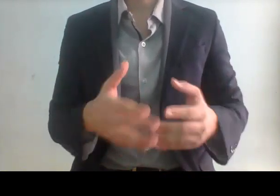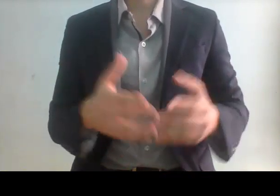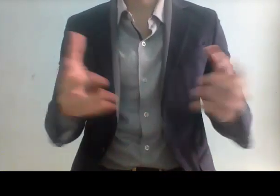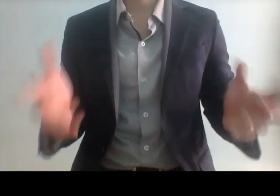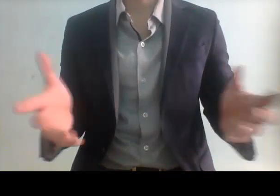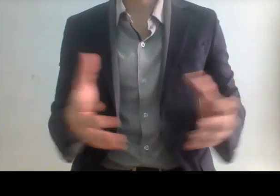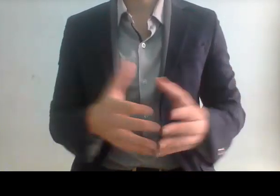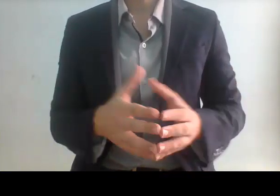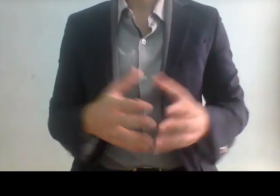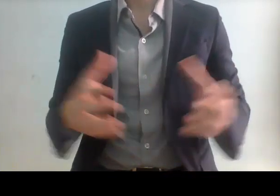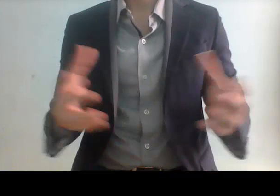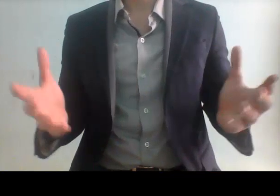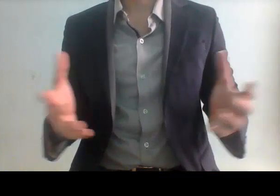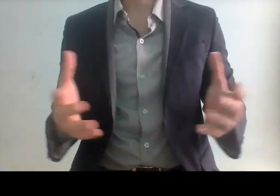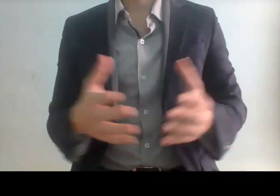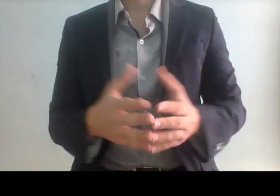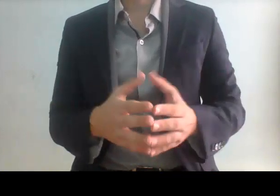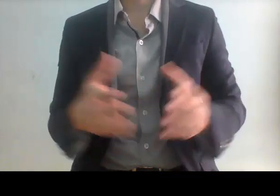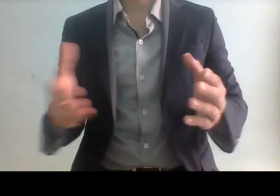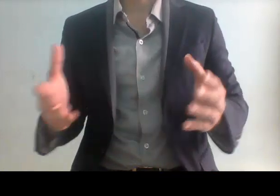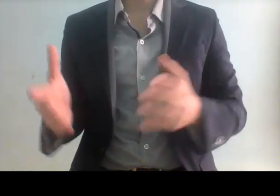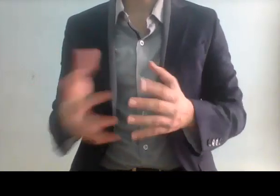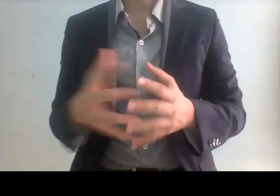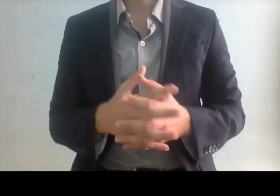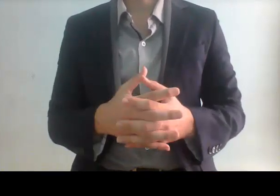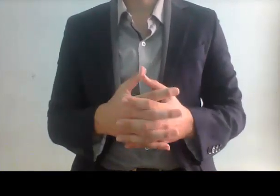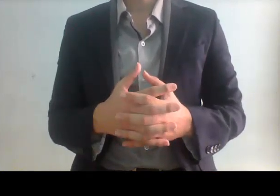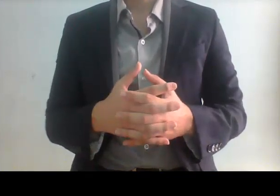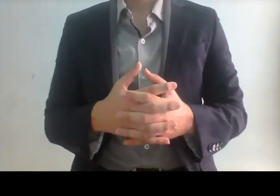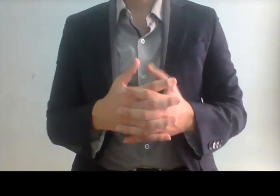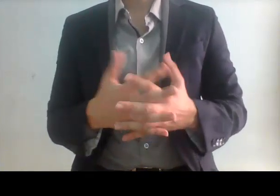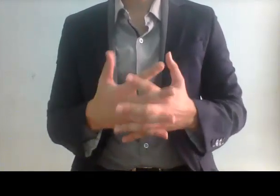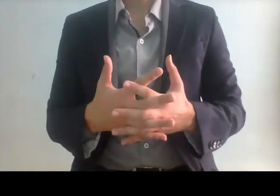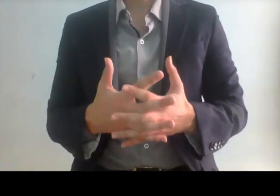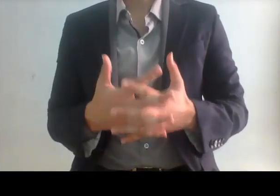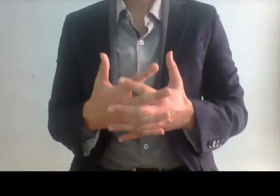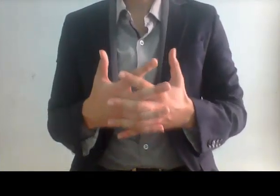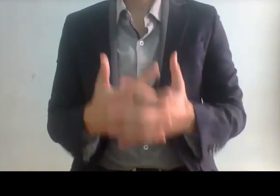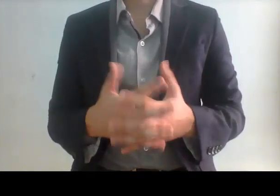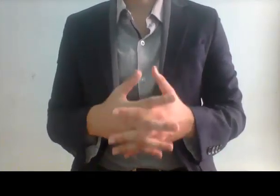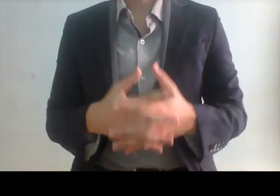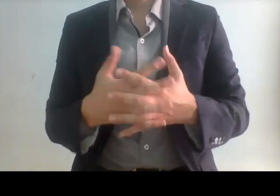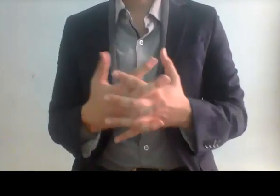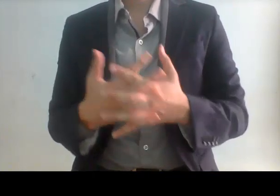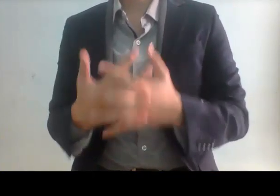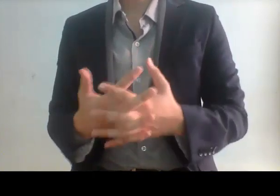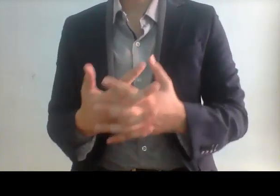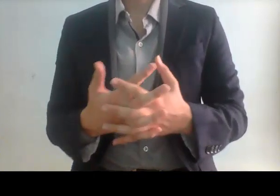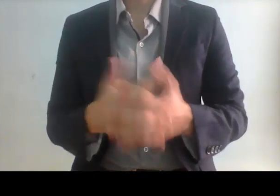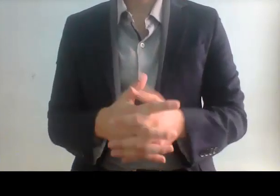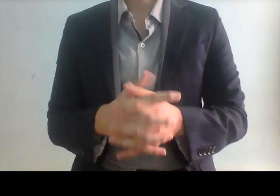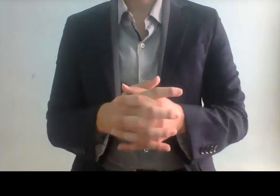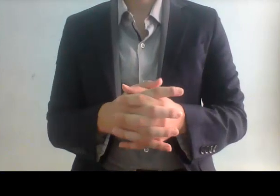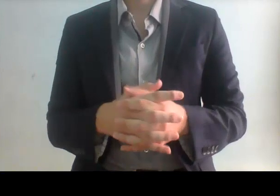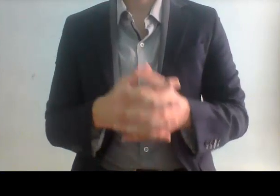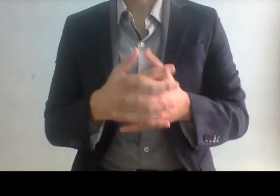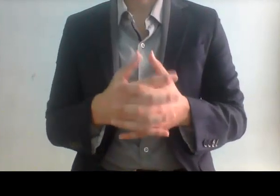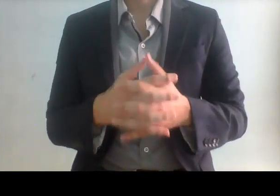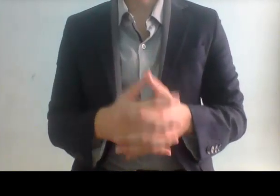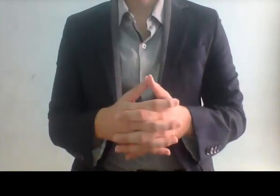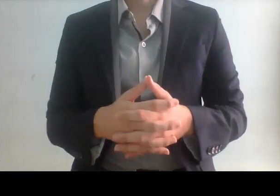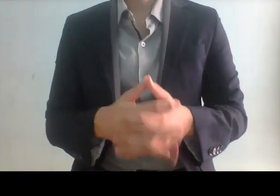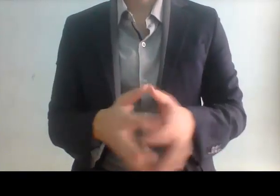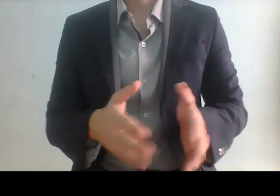gente nunca los tomó en cuenta, lo cual, bueno, al fin generó este tipo de cosas y que termine cayendo la economía. Ahora, ¿qué es lo que prosigue después de esto?